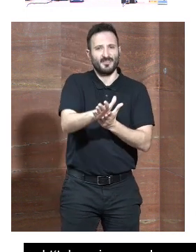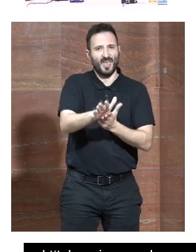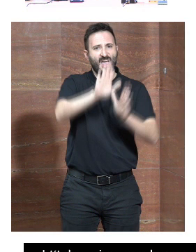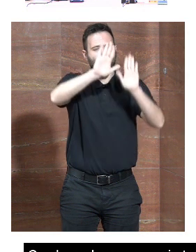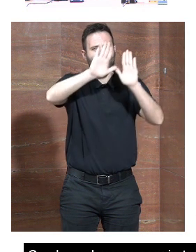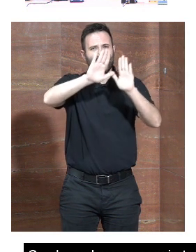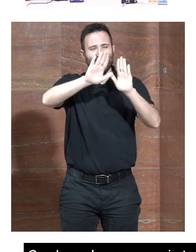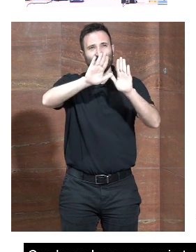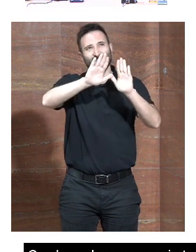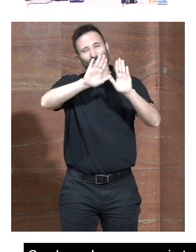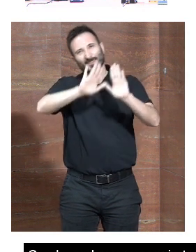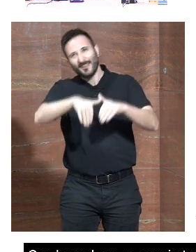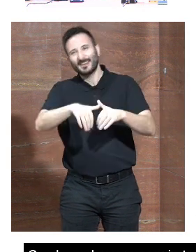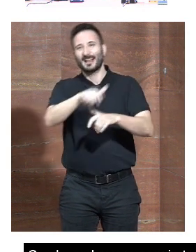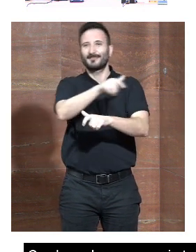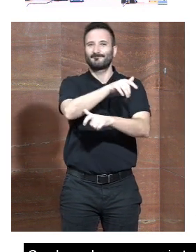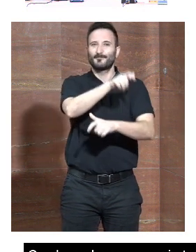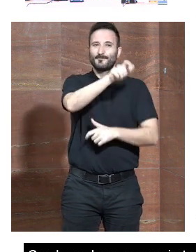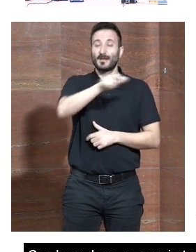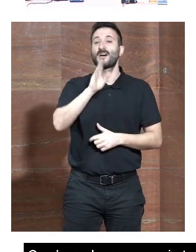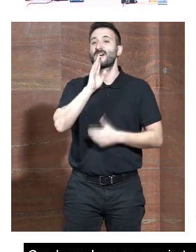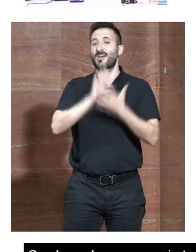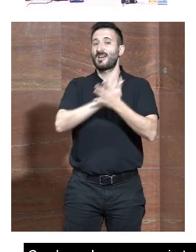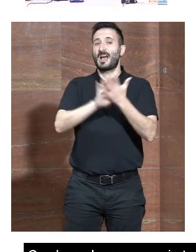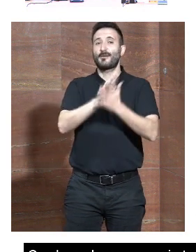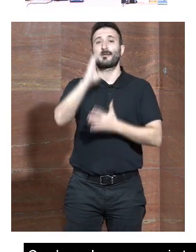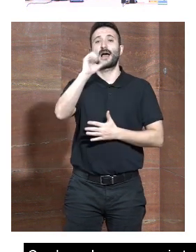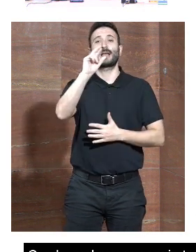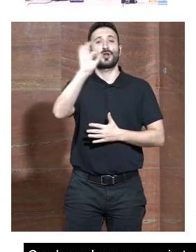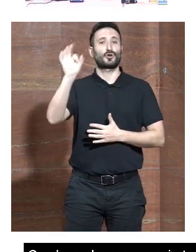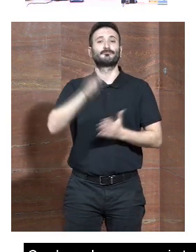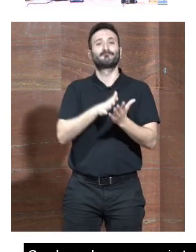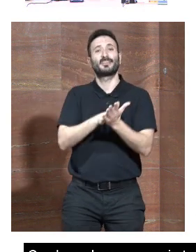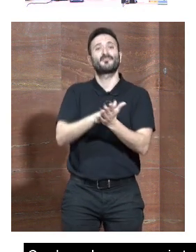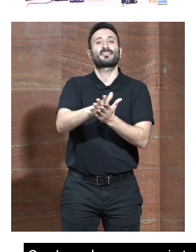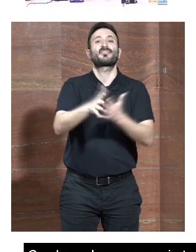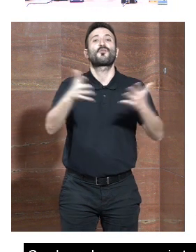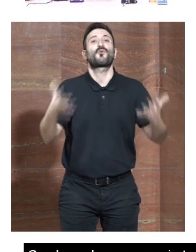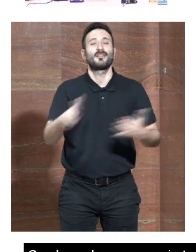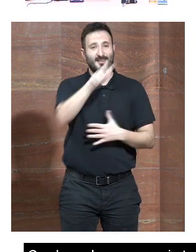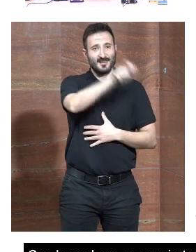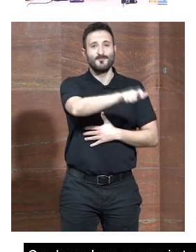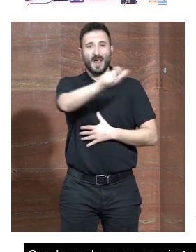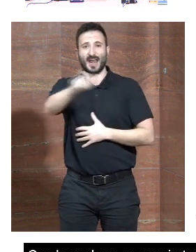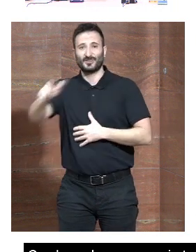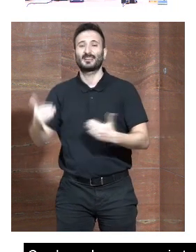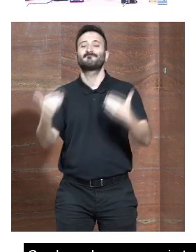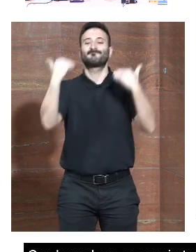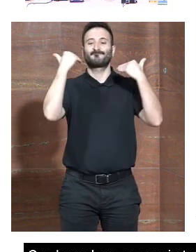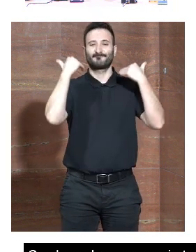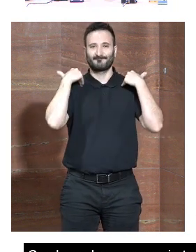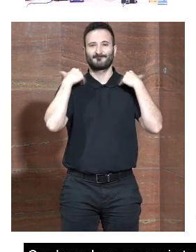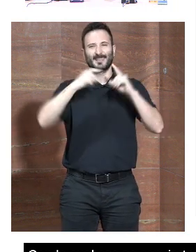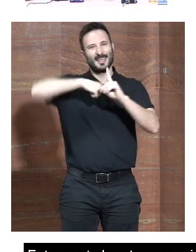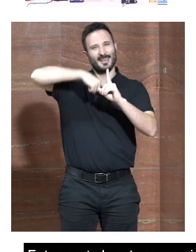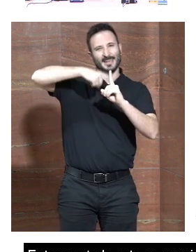final, ¿no?, en lo que estaba comentando don Carlos. Las personas que participan, que tienen